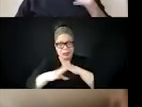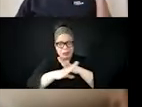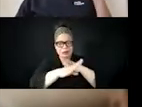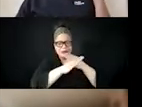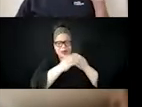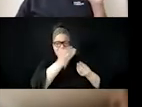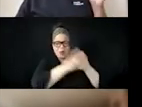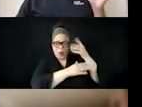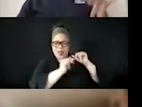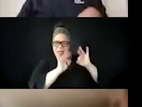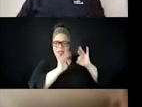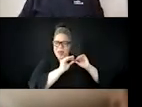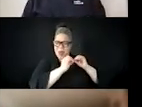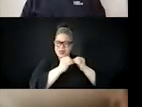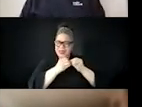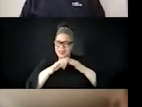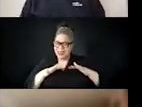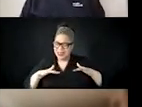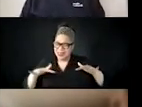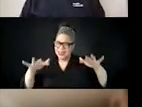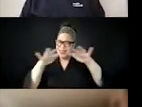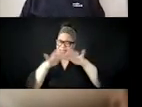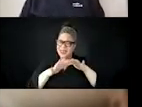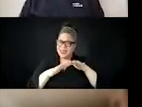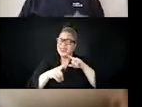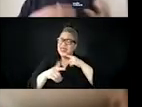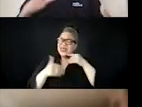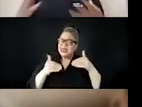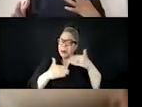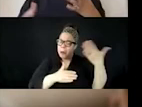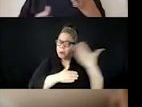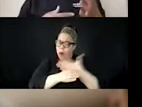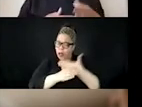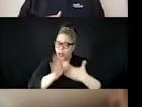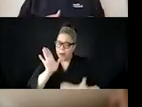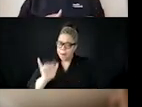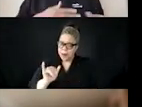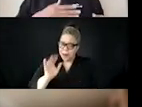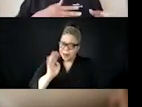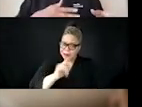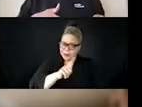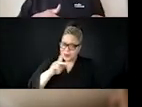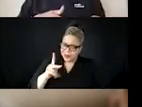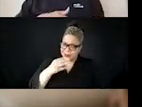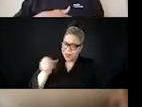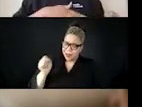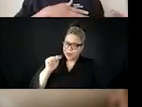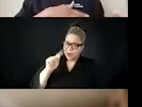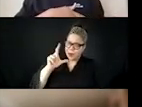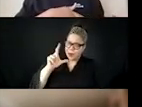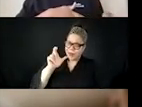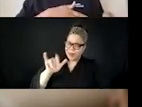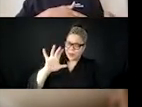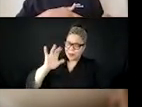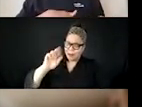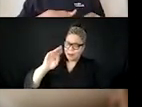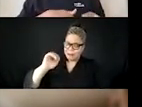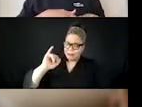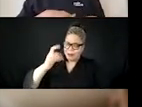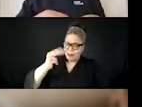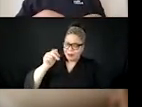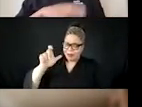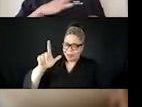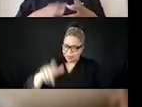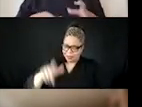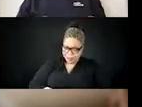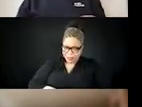particularmente les molestaba a m ok storm y carmen color comentó rey y mencionaron